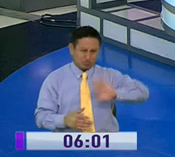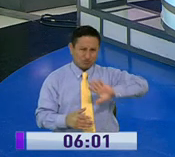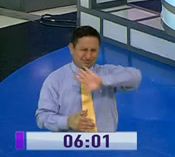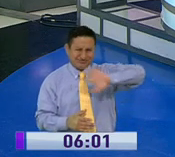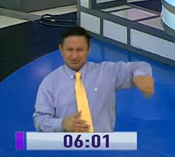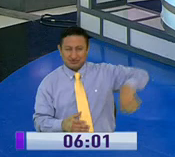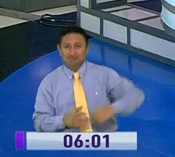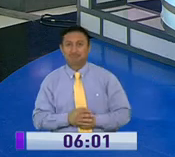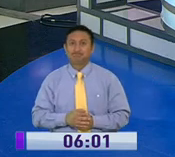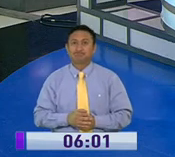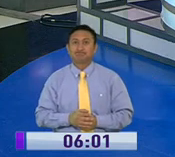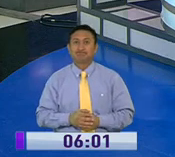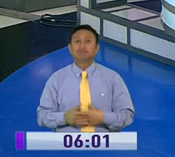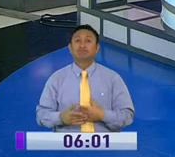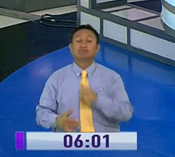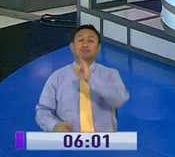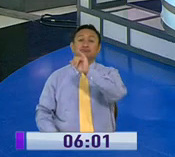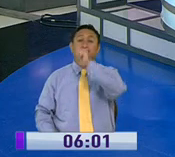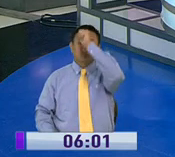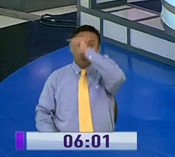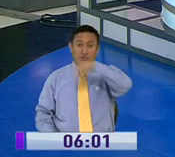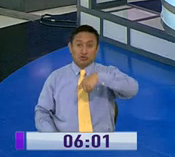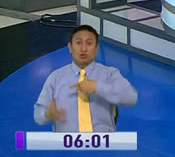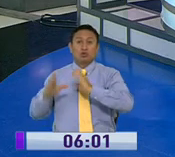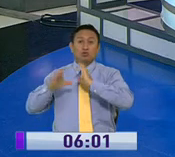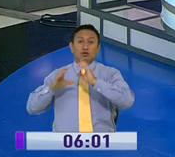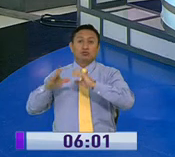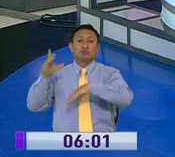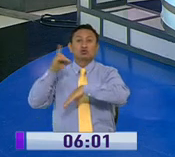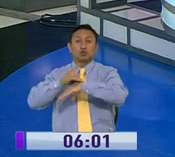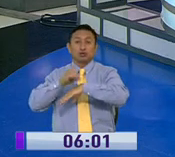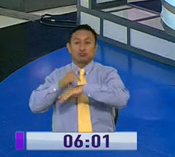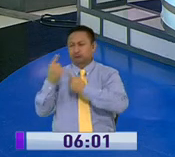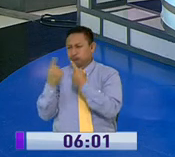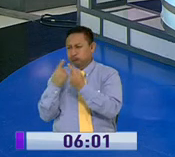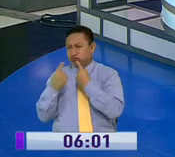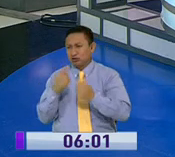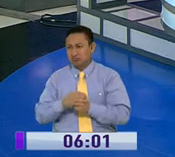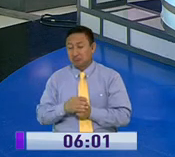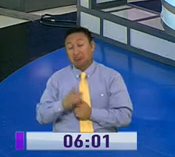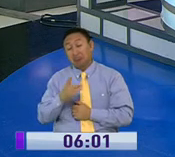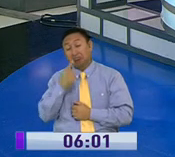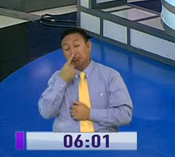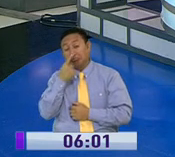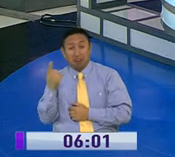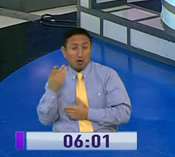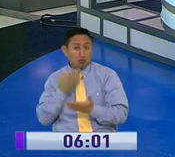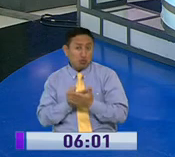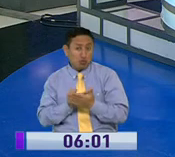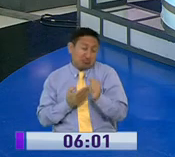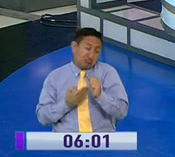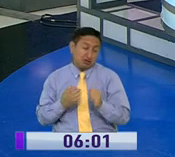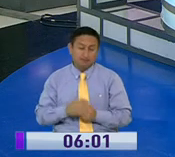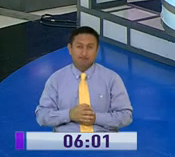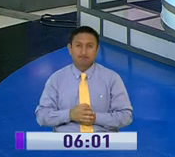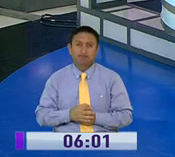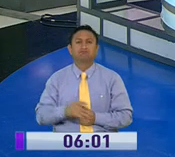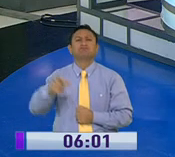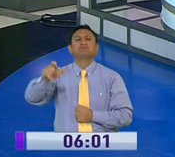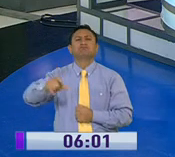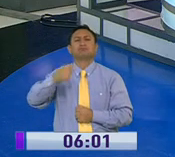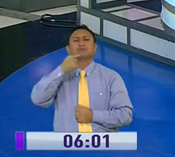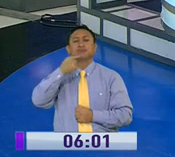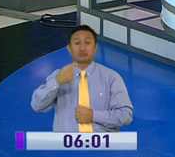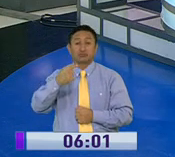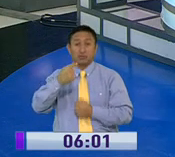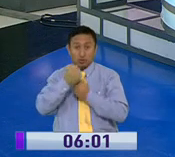falsa. El fin de semana estuve conversando con algunos médicos e interesante lo que planteaban. Hay un nutriólogo que nos decía, y esto les